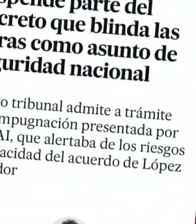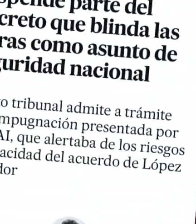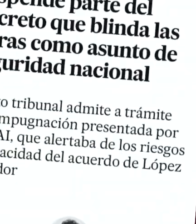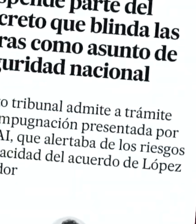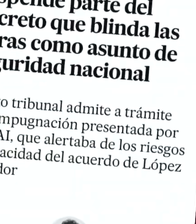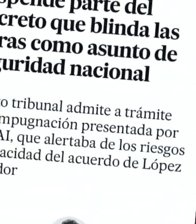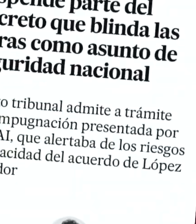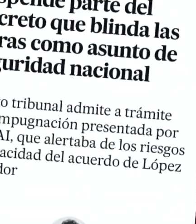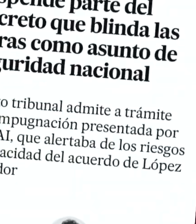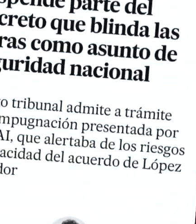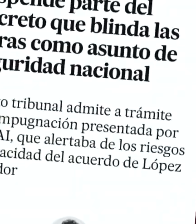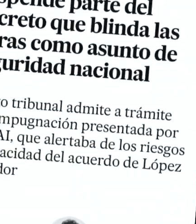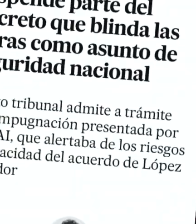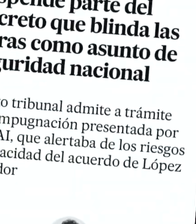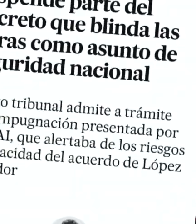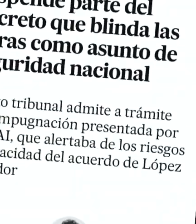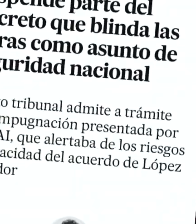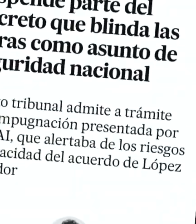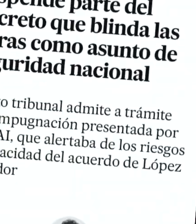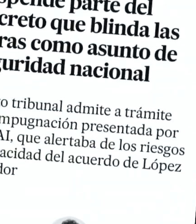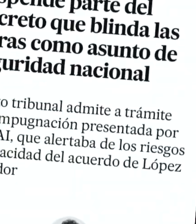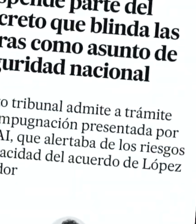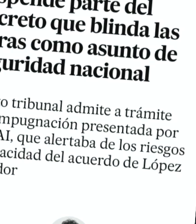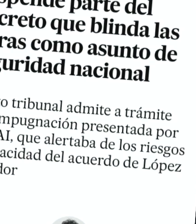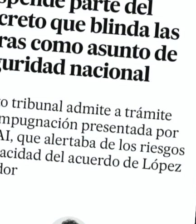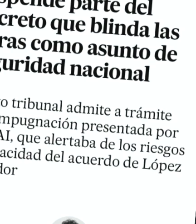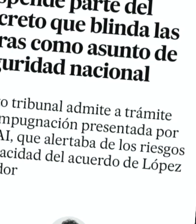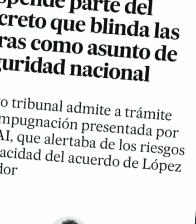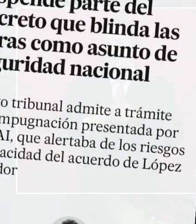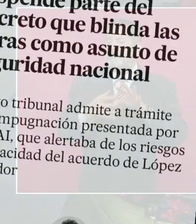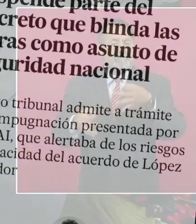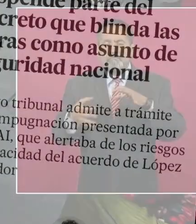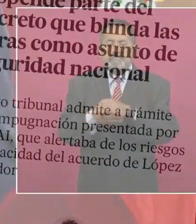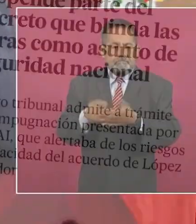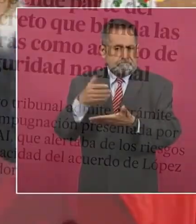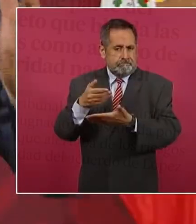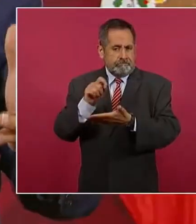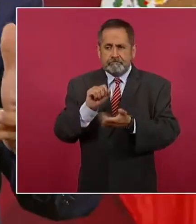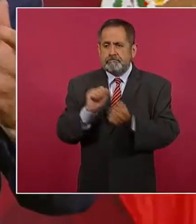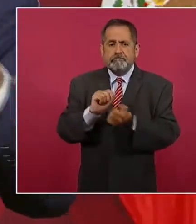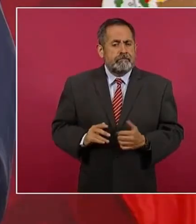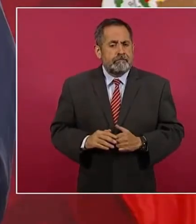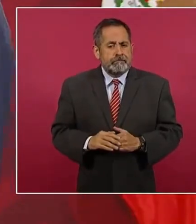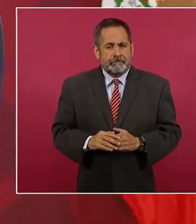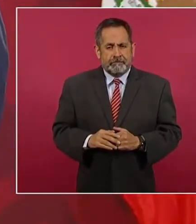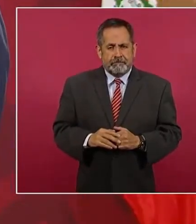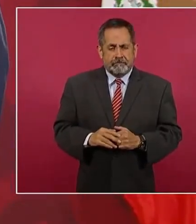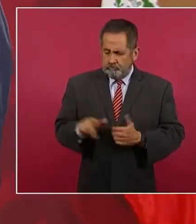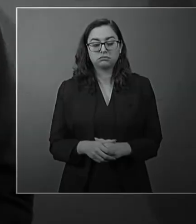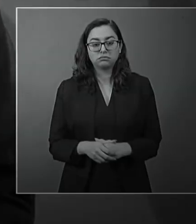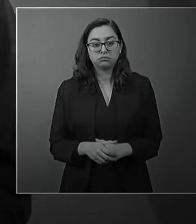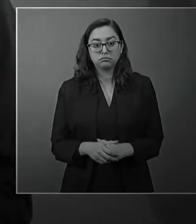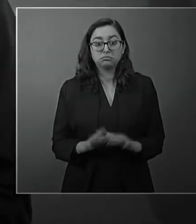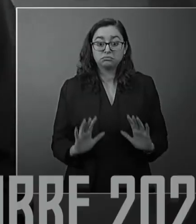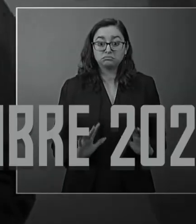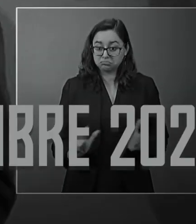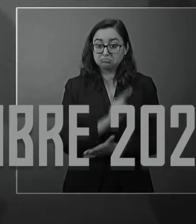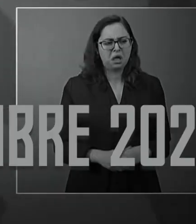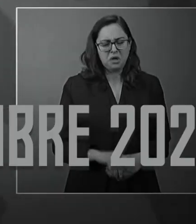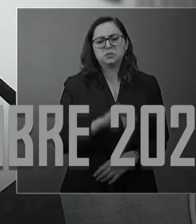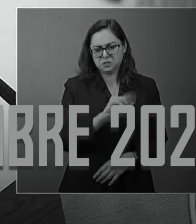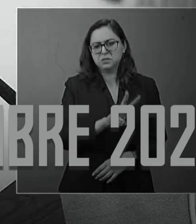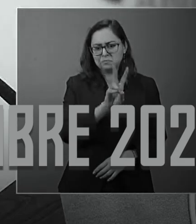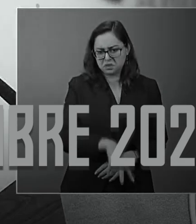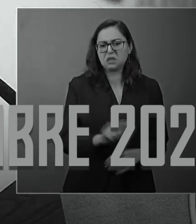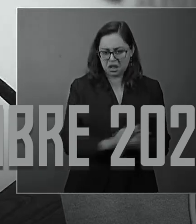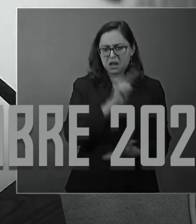ese acuerdo está validado por la autoridad judicial, por la Suprema Corte. Es legal, sí,